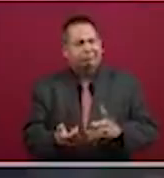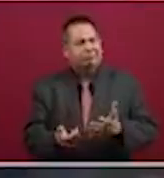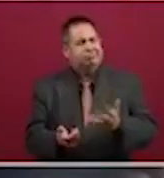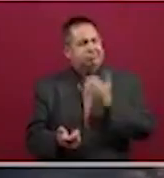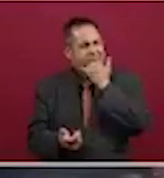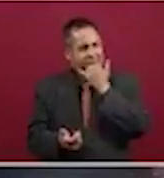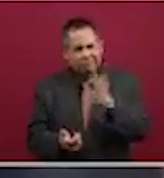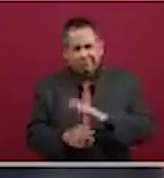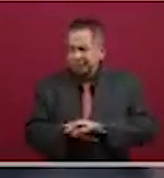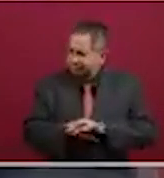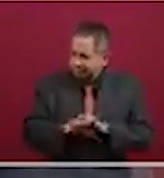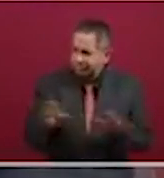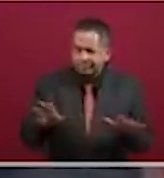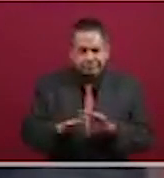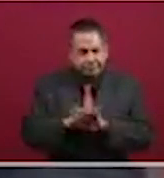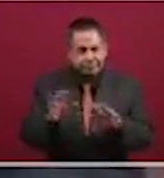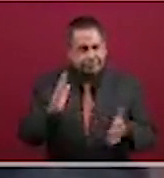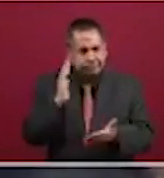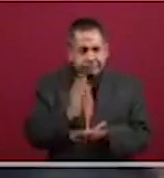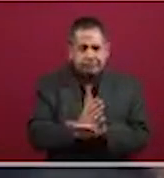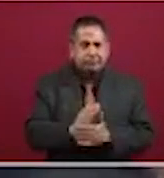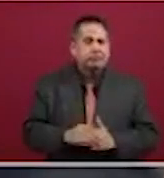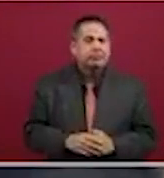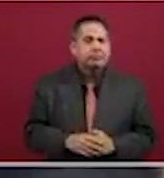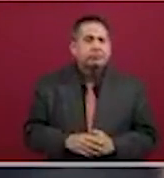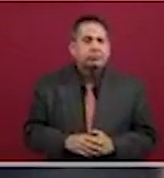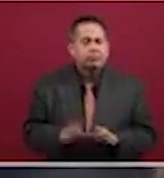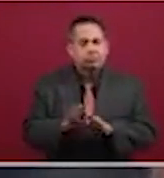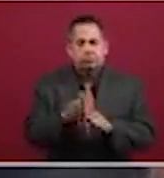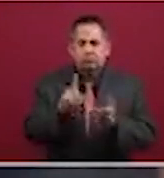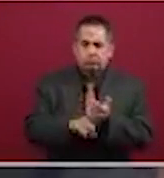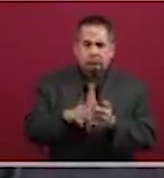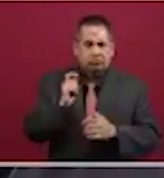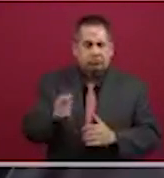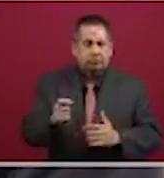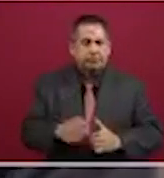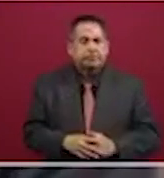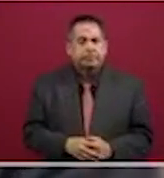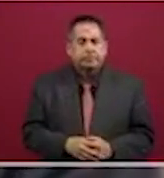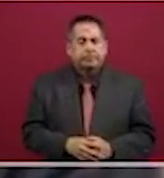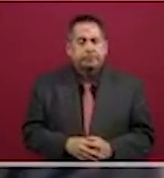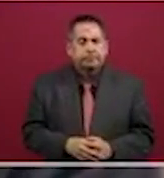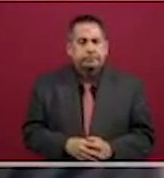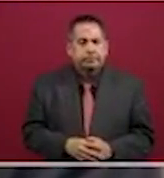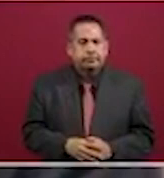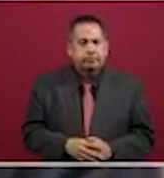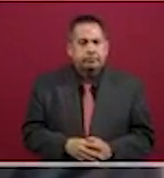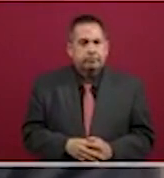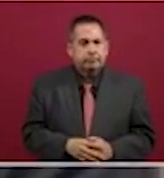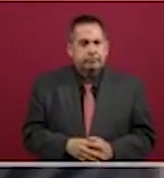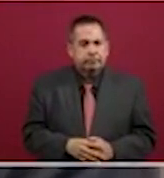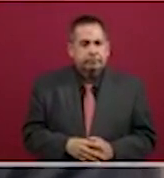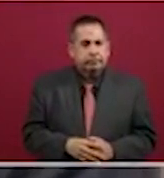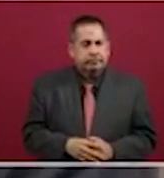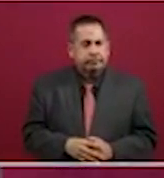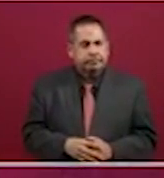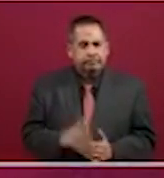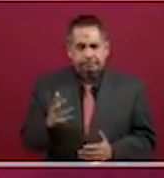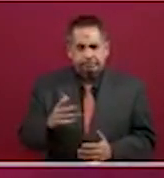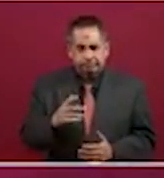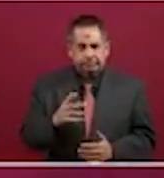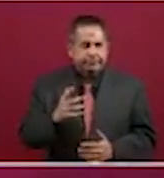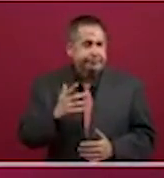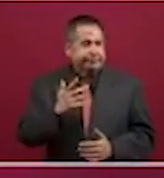que se acabe todas e la